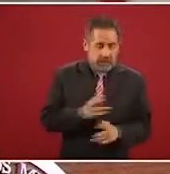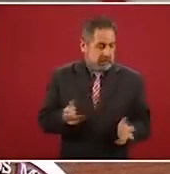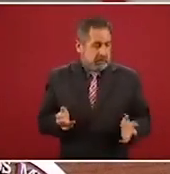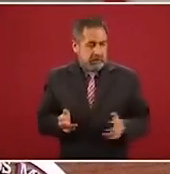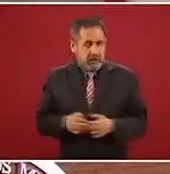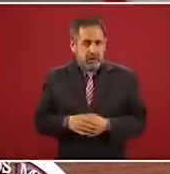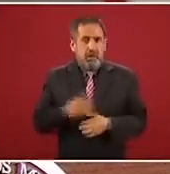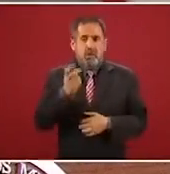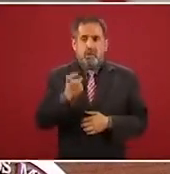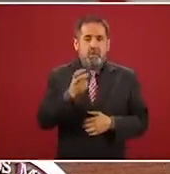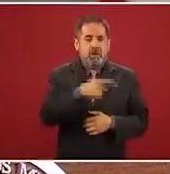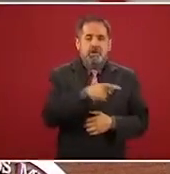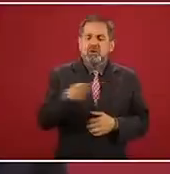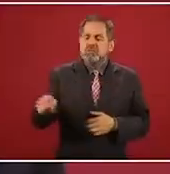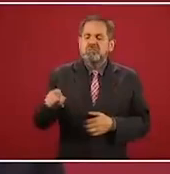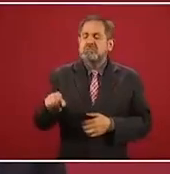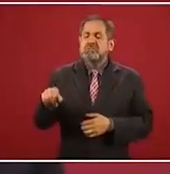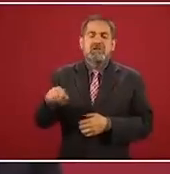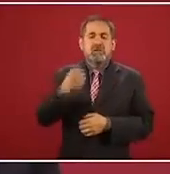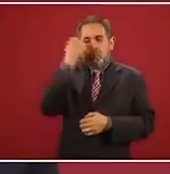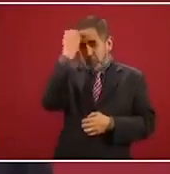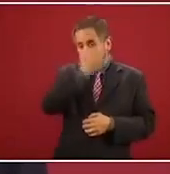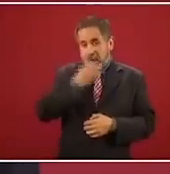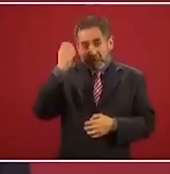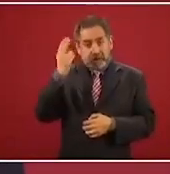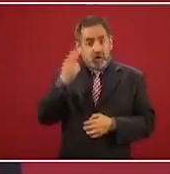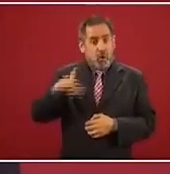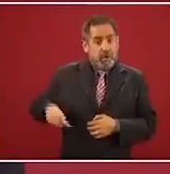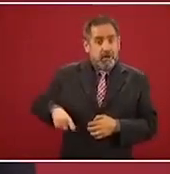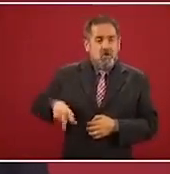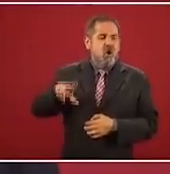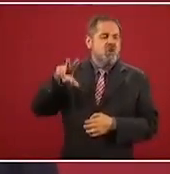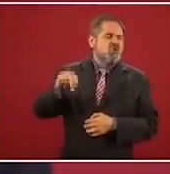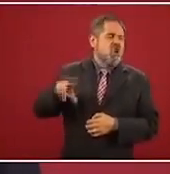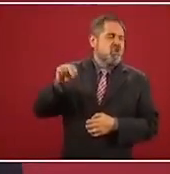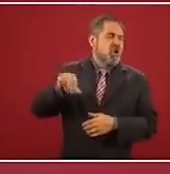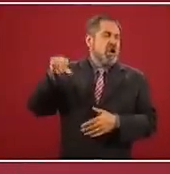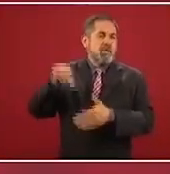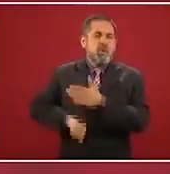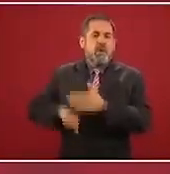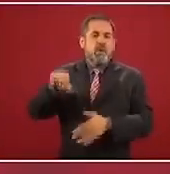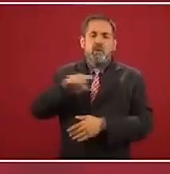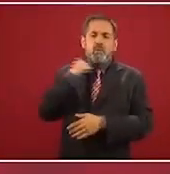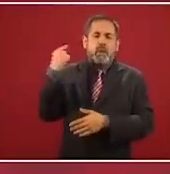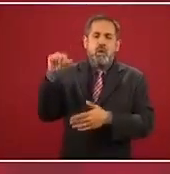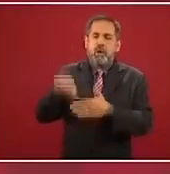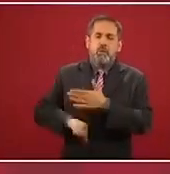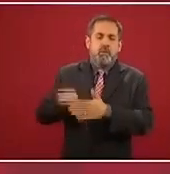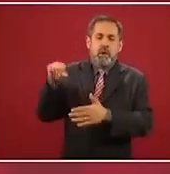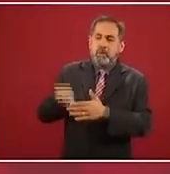los rechazos en las universidades. Se llegó al extremo